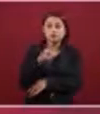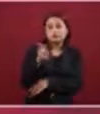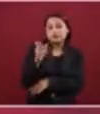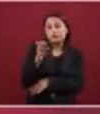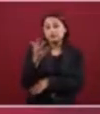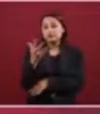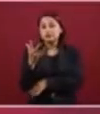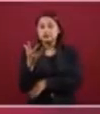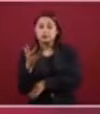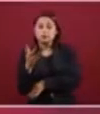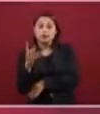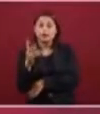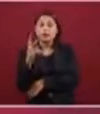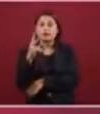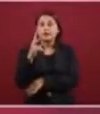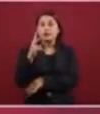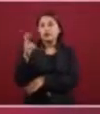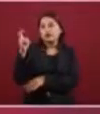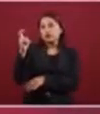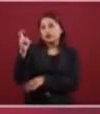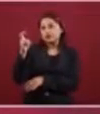150 mil, 100 mil pesos,